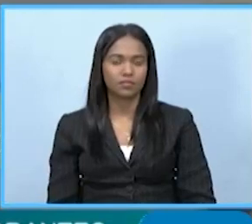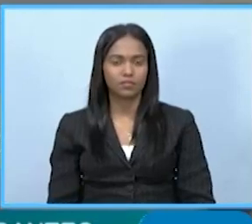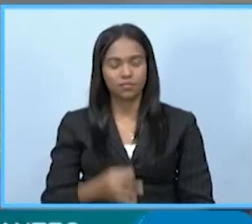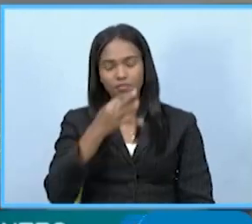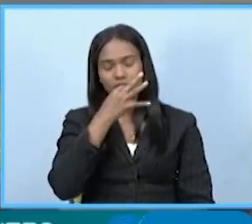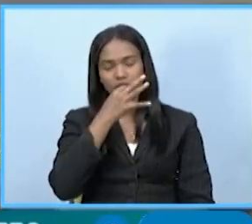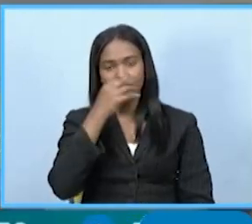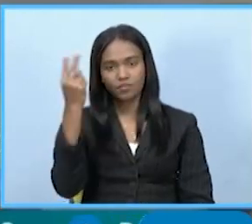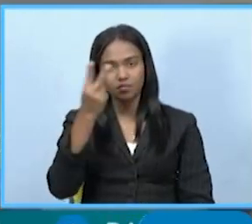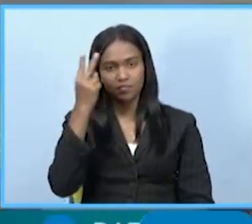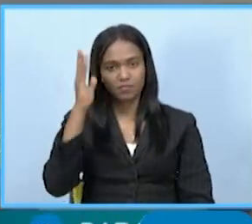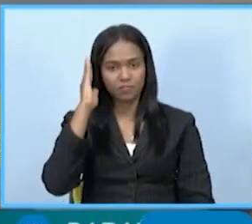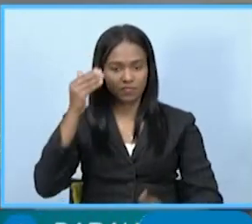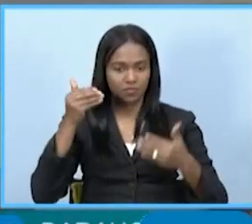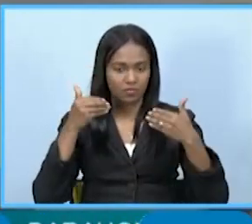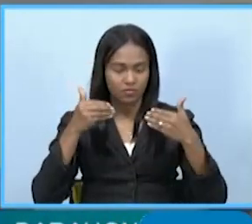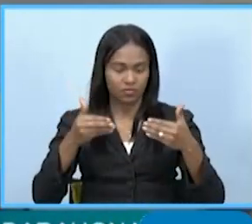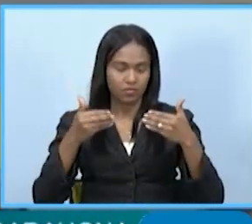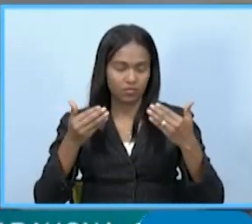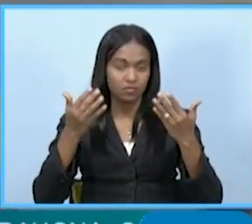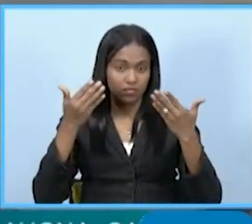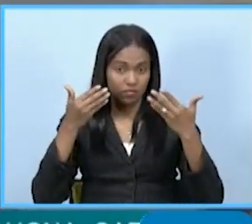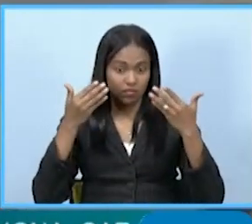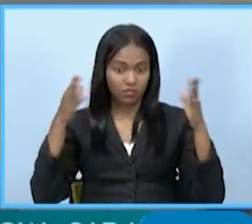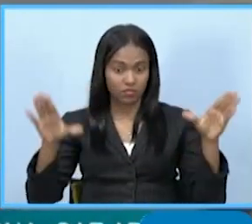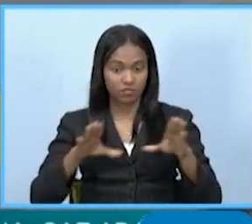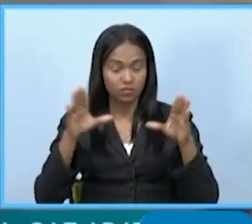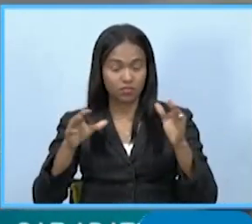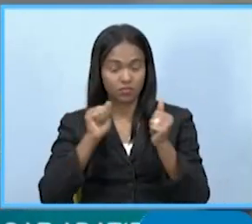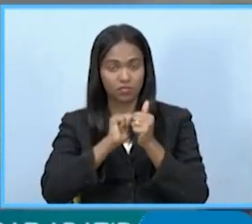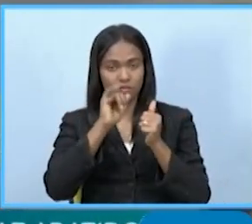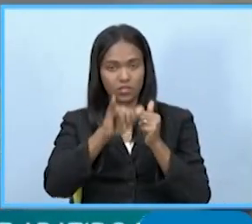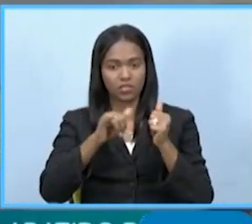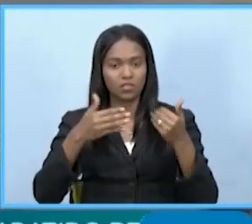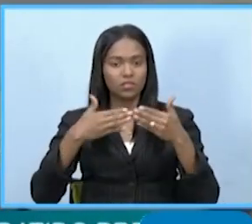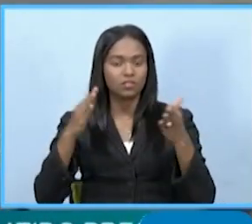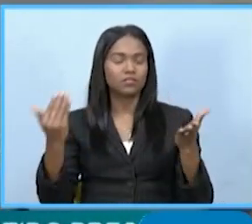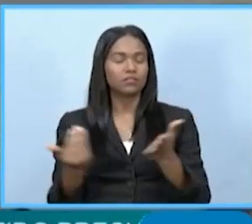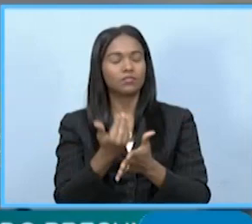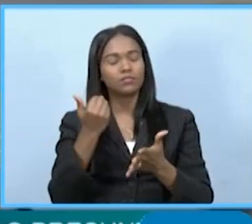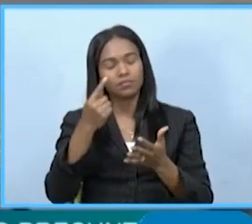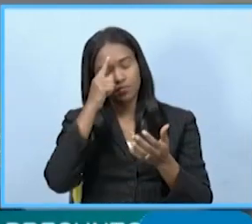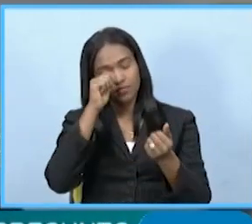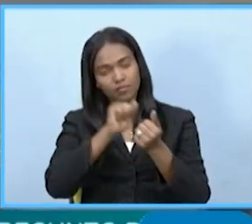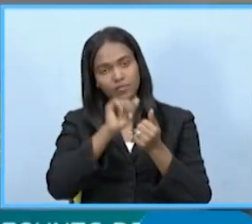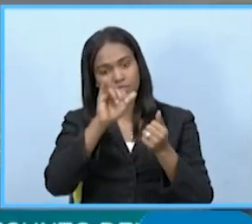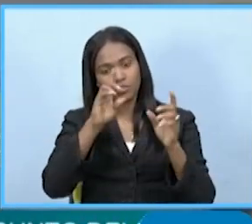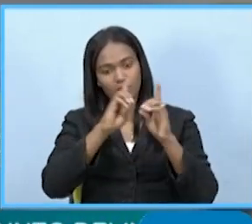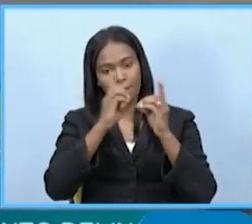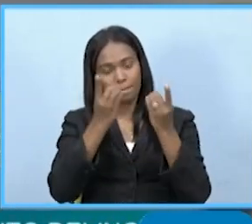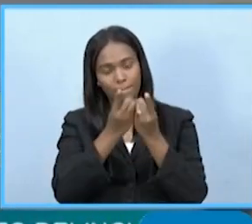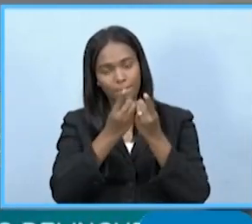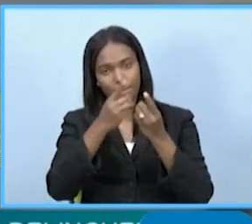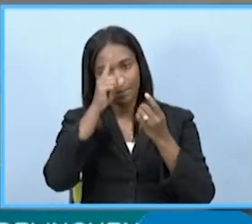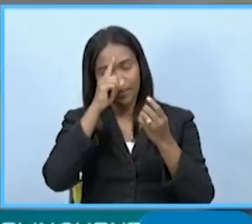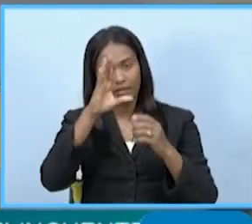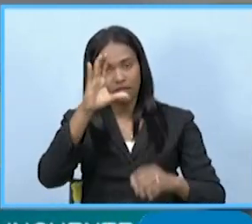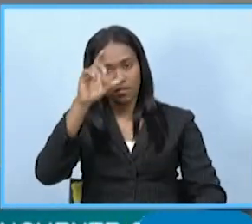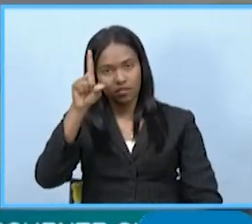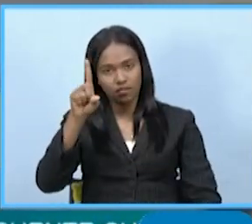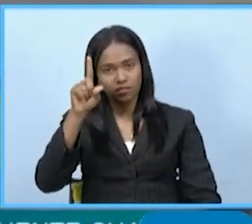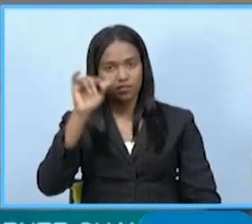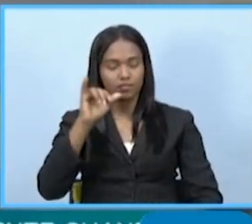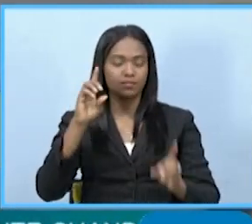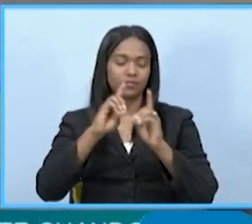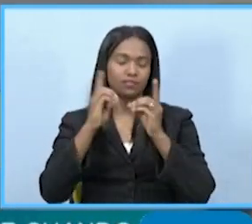viernes está previsto realizarse este lanzamiento en lo que son los departamentos de C1 y